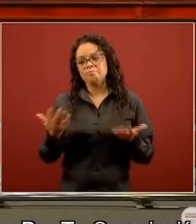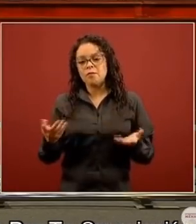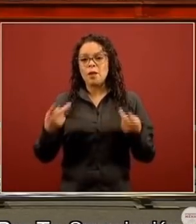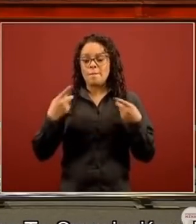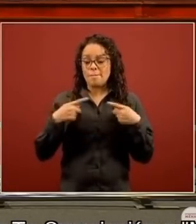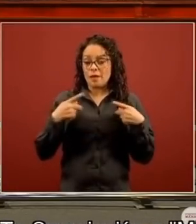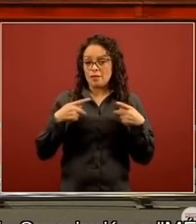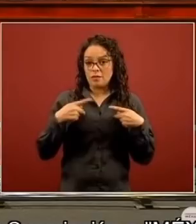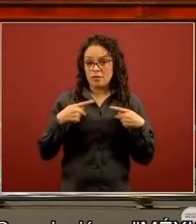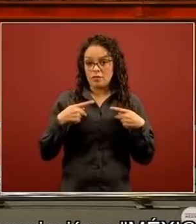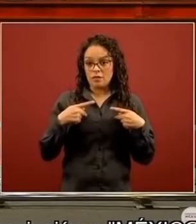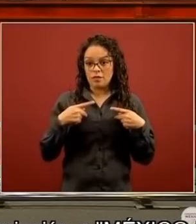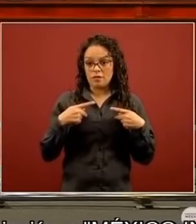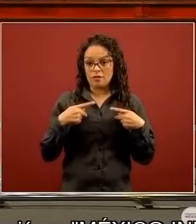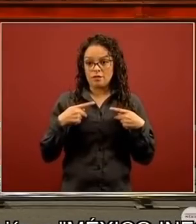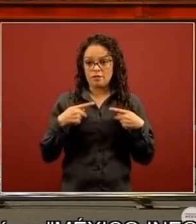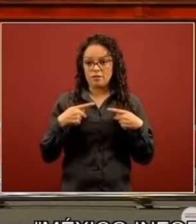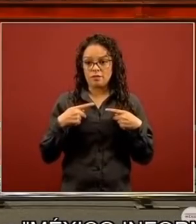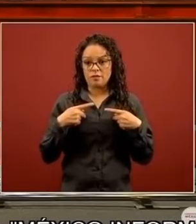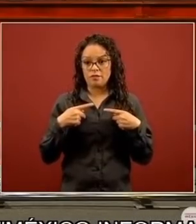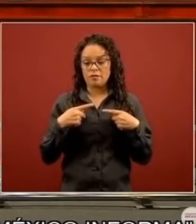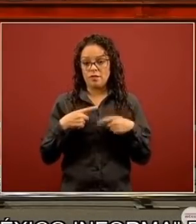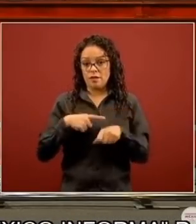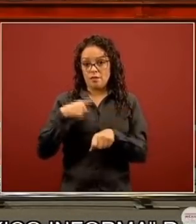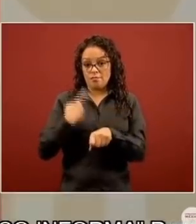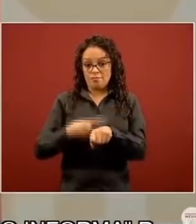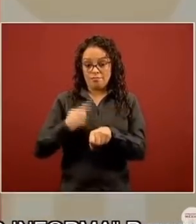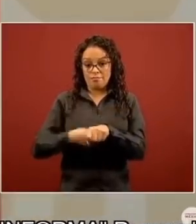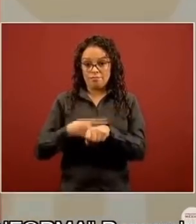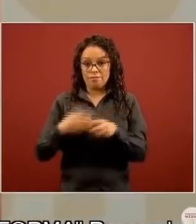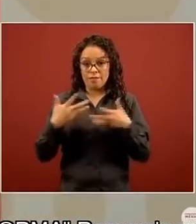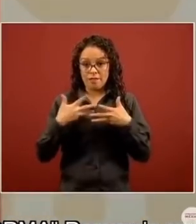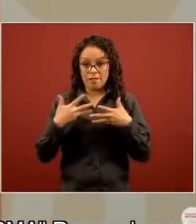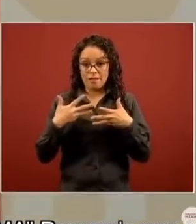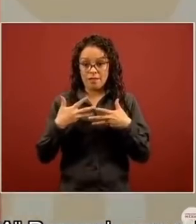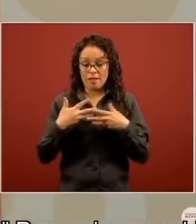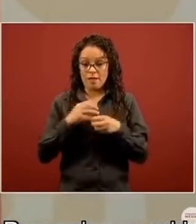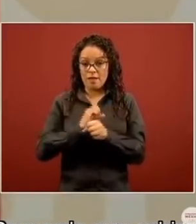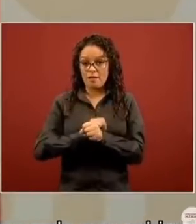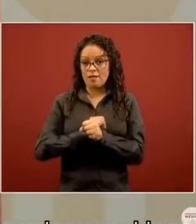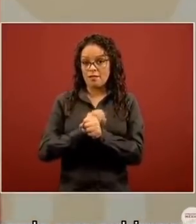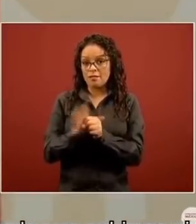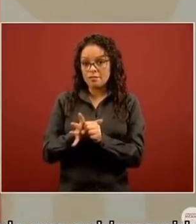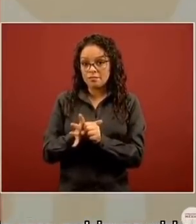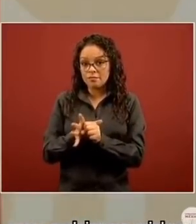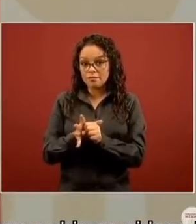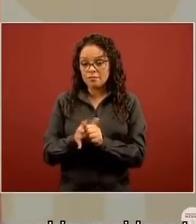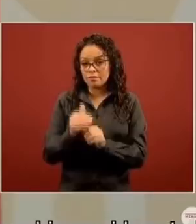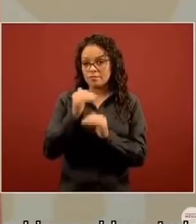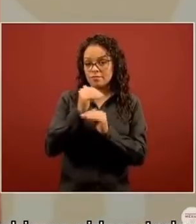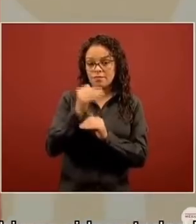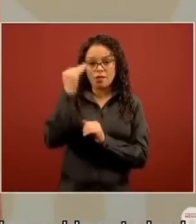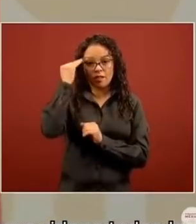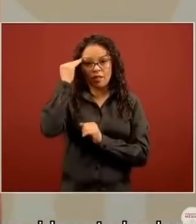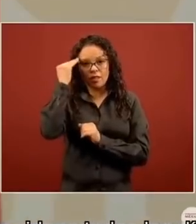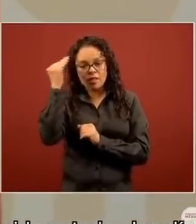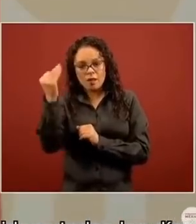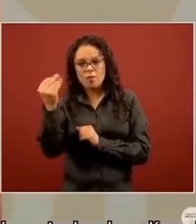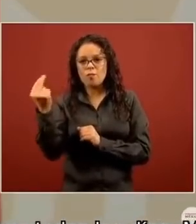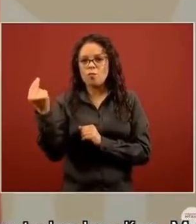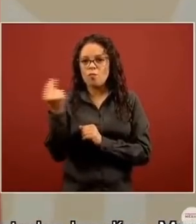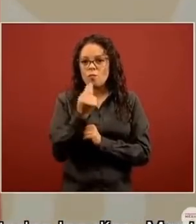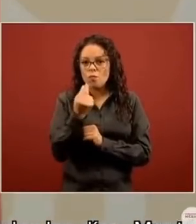infectantes que son las personas infectadas en un periodo de su enfermedad usar el cubrebocas